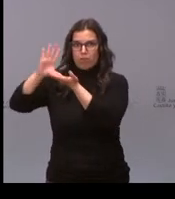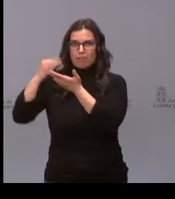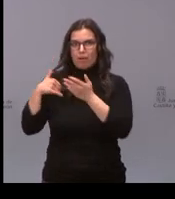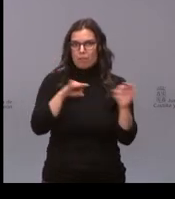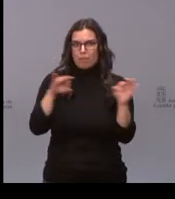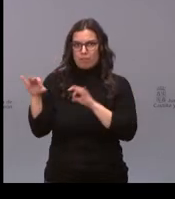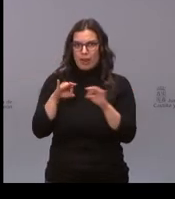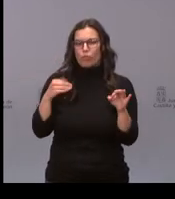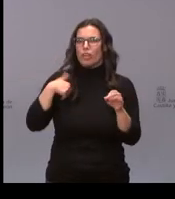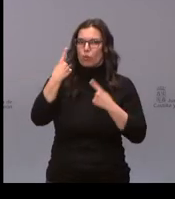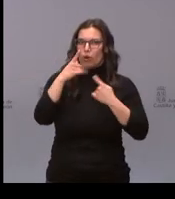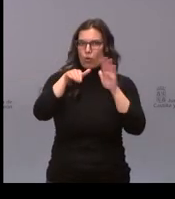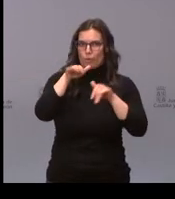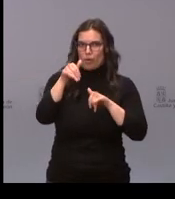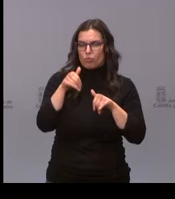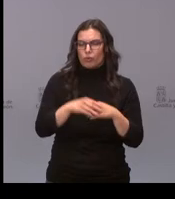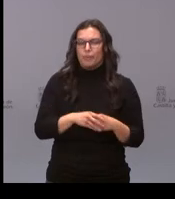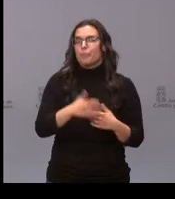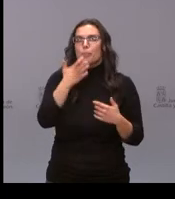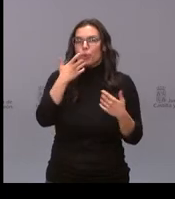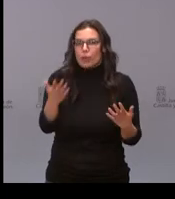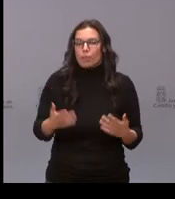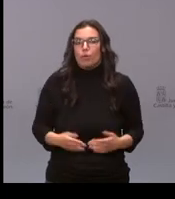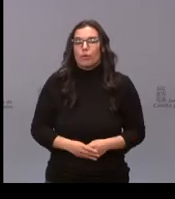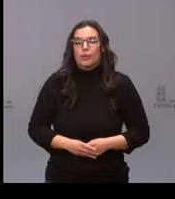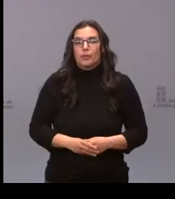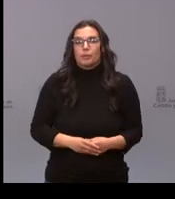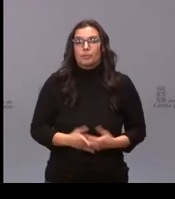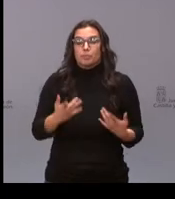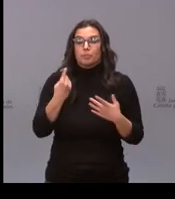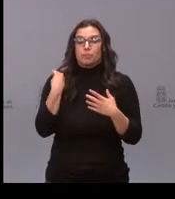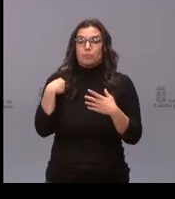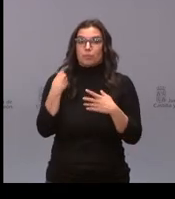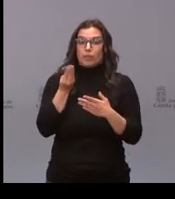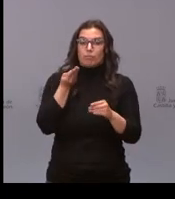que se han convocado ya. Por ejemplo, el